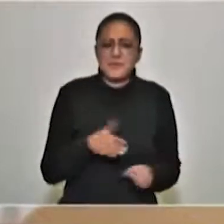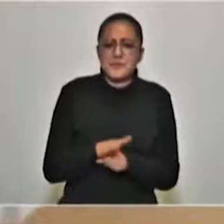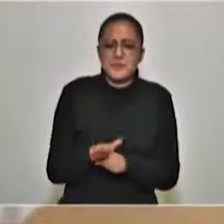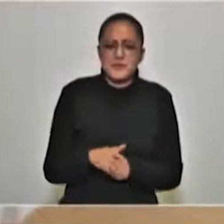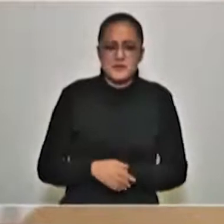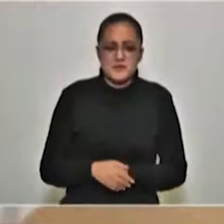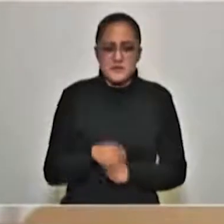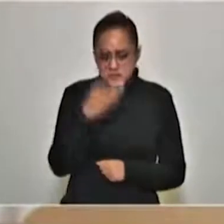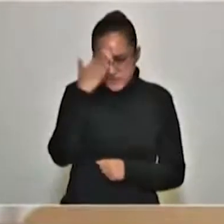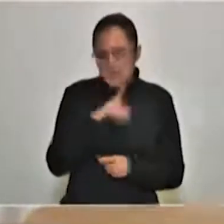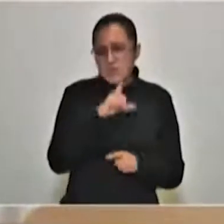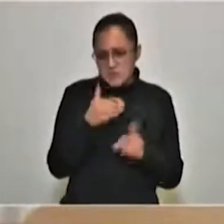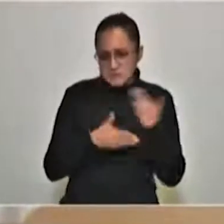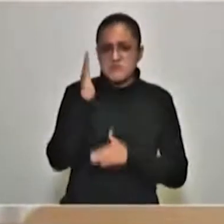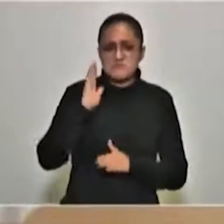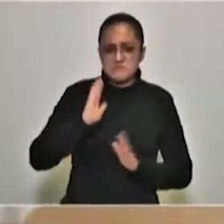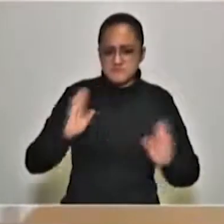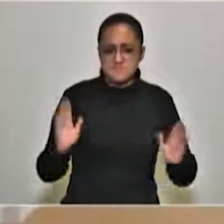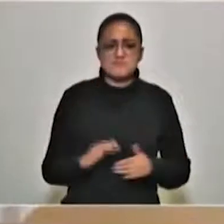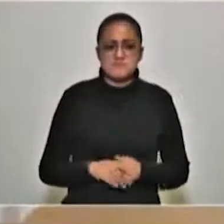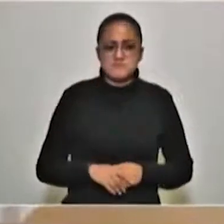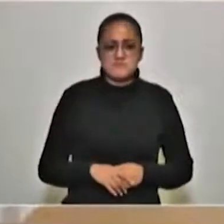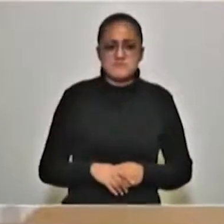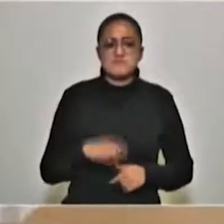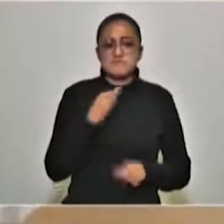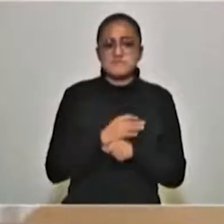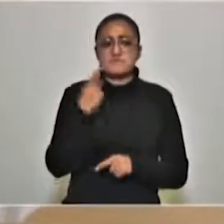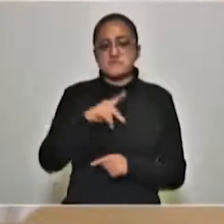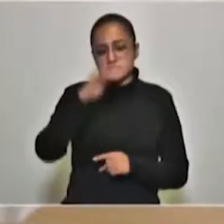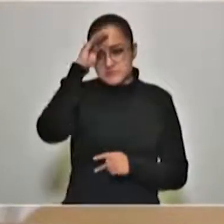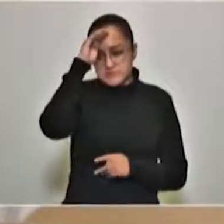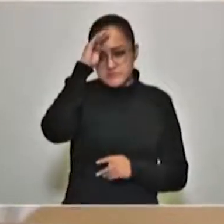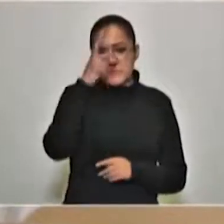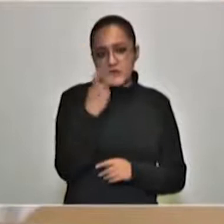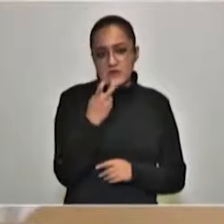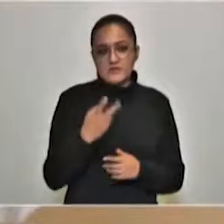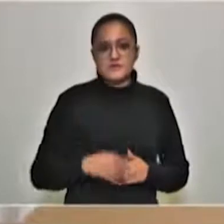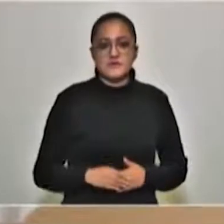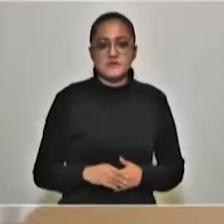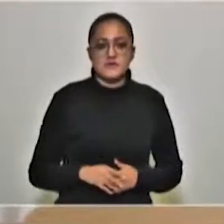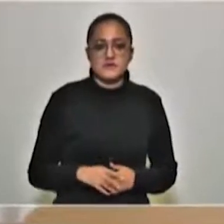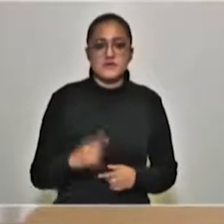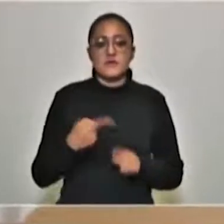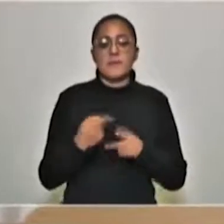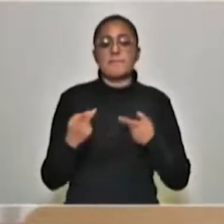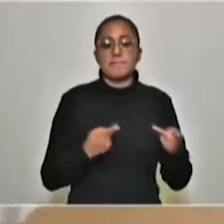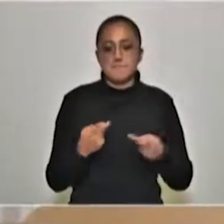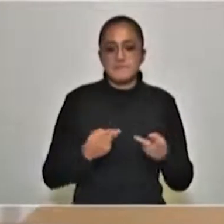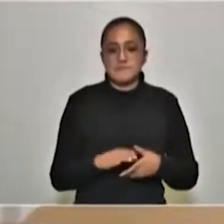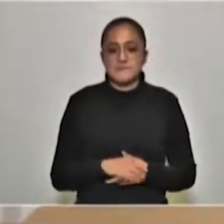seguramente es el drama ante el formó parte de la concepción de la planeación